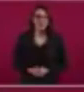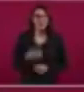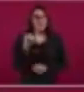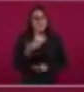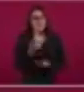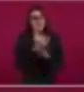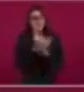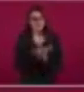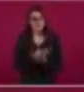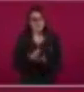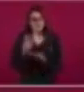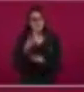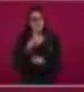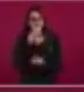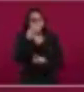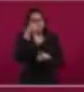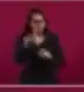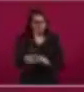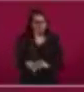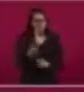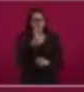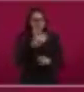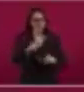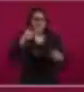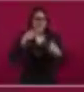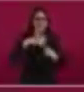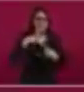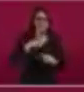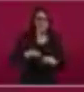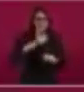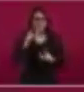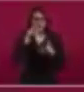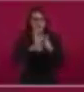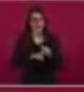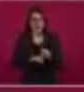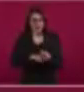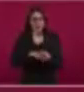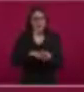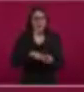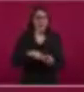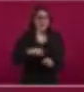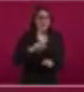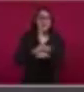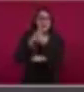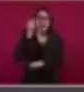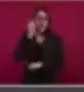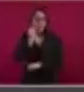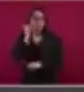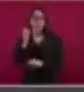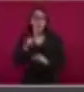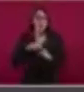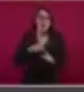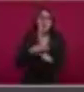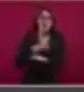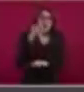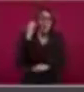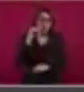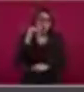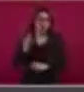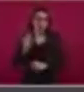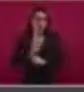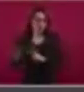a los guerrerenses de la costa, a los oaxaqueños de la costa,